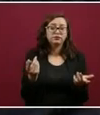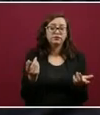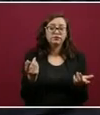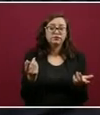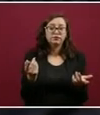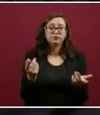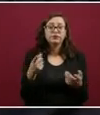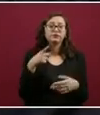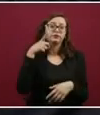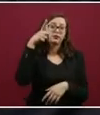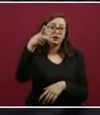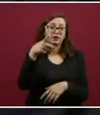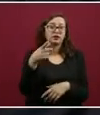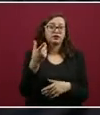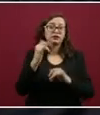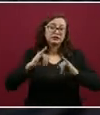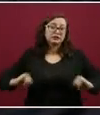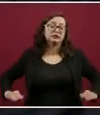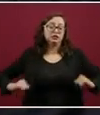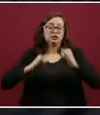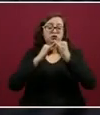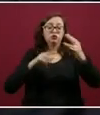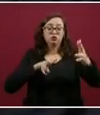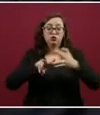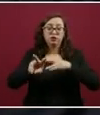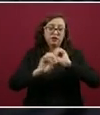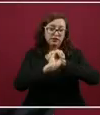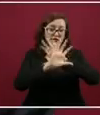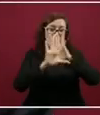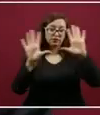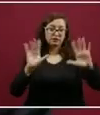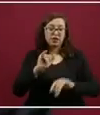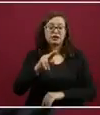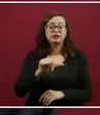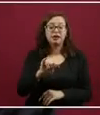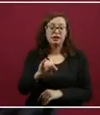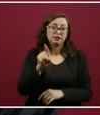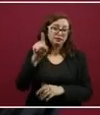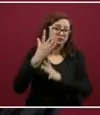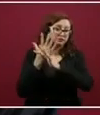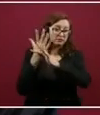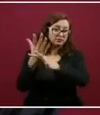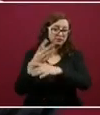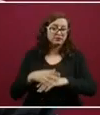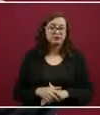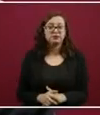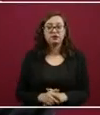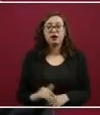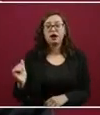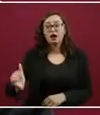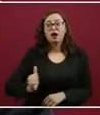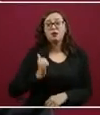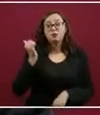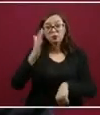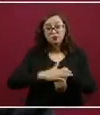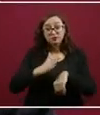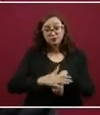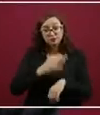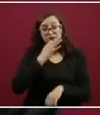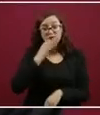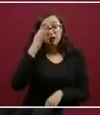Oficina de la Transparencia, el Instituto de la Transparencia. Aprovecho para